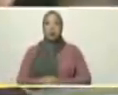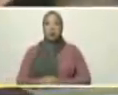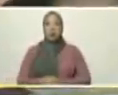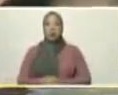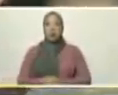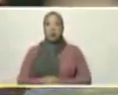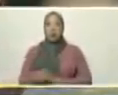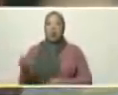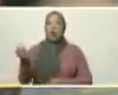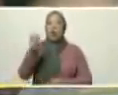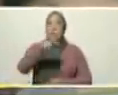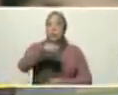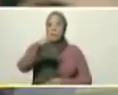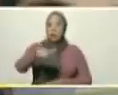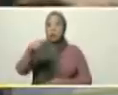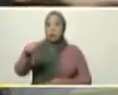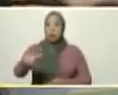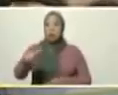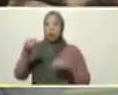cientos de